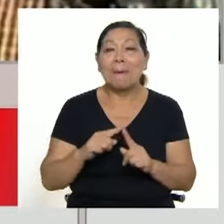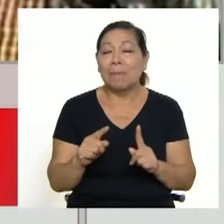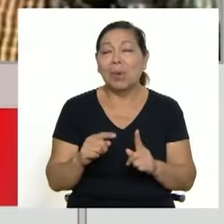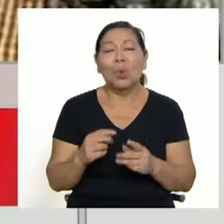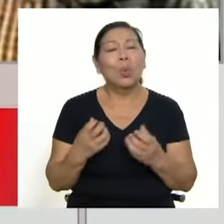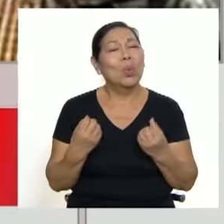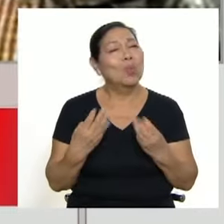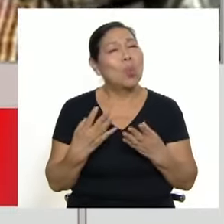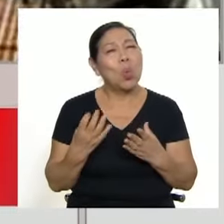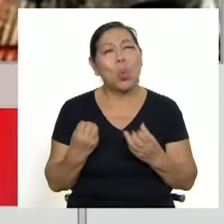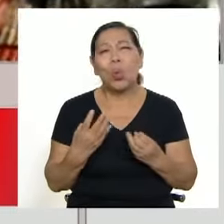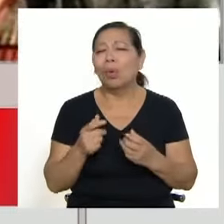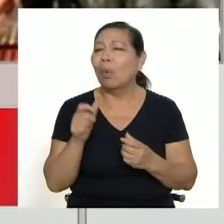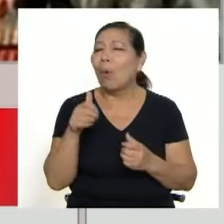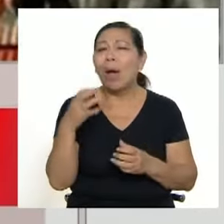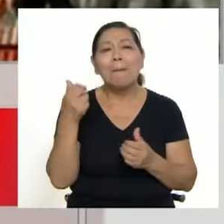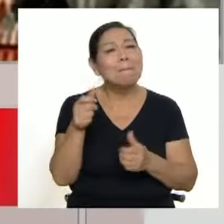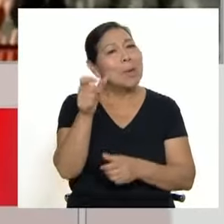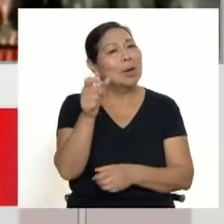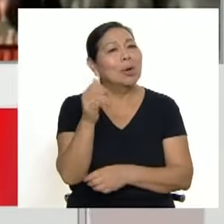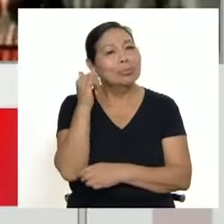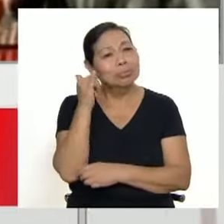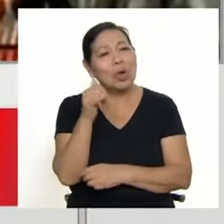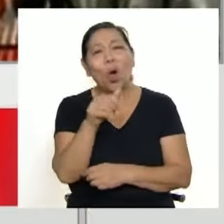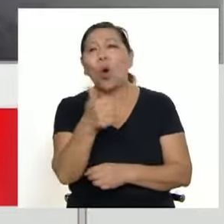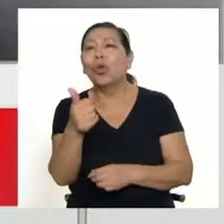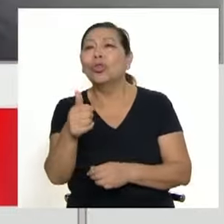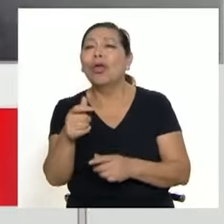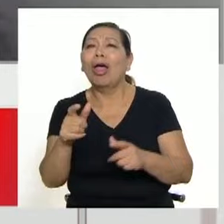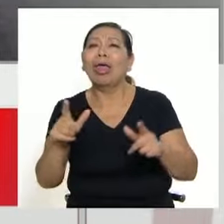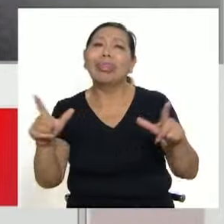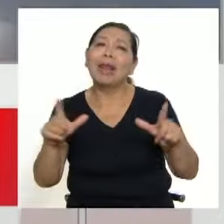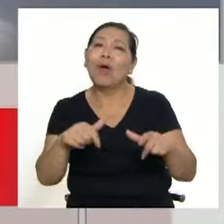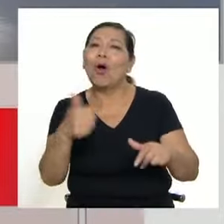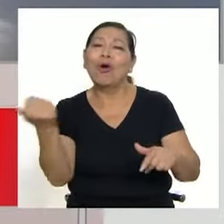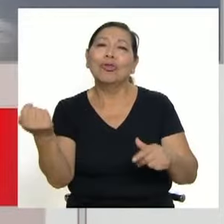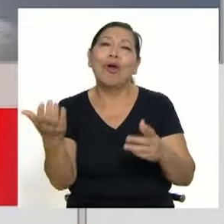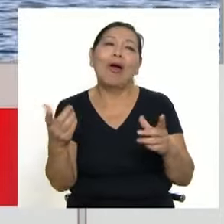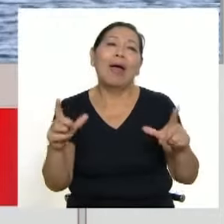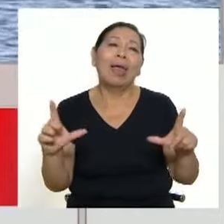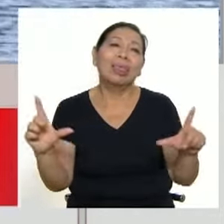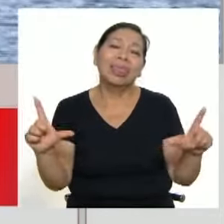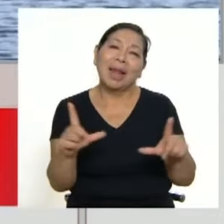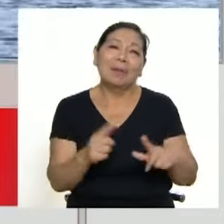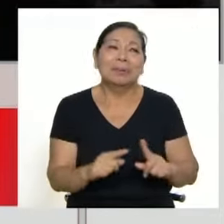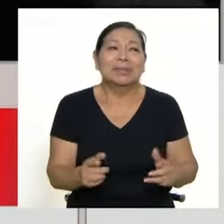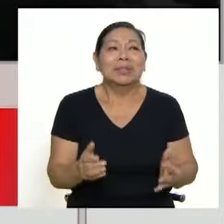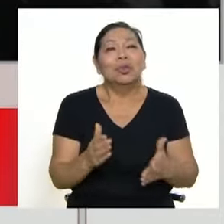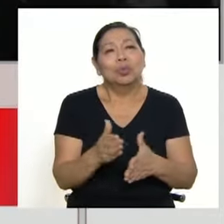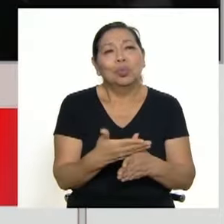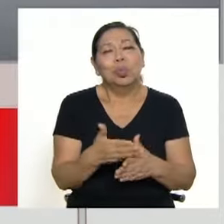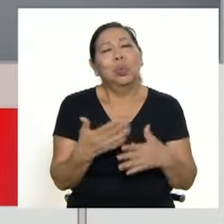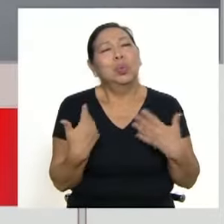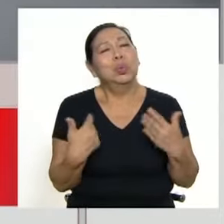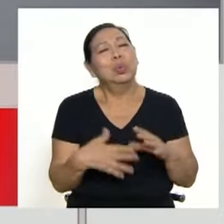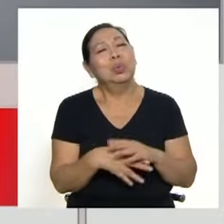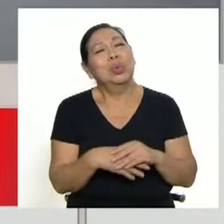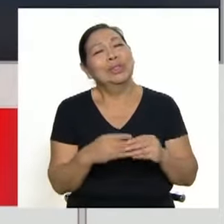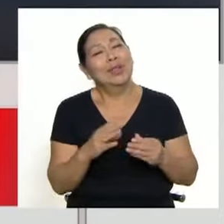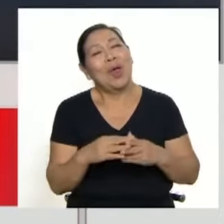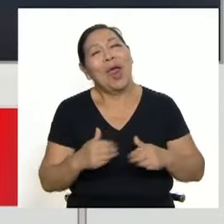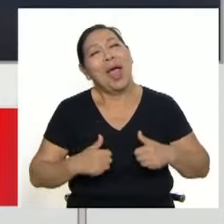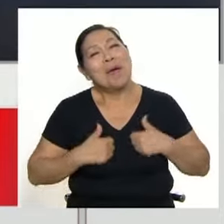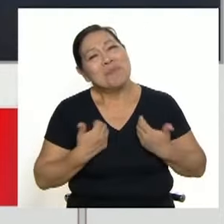han pasado muchos muy buenos camarógrafos que ahora están en otros canales, en otras instituciones, ¿no? Con quienes hemos compartido anécdotas,